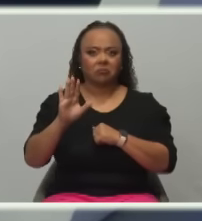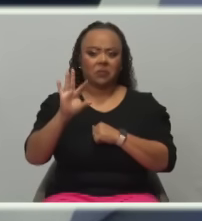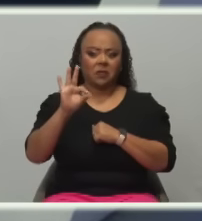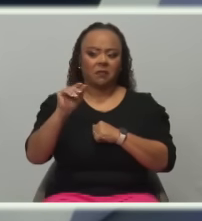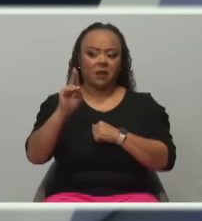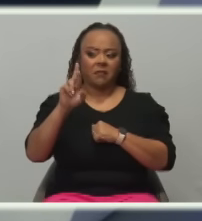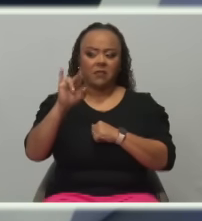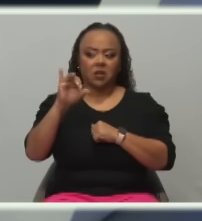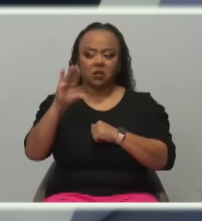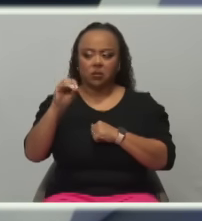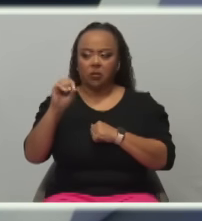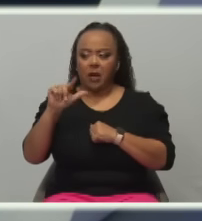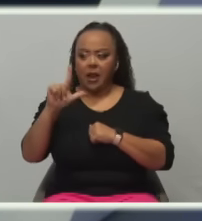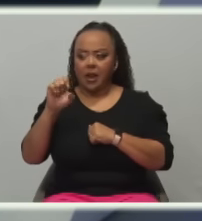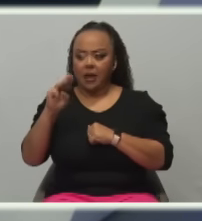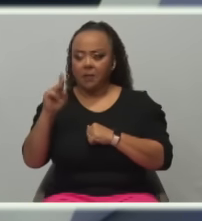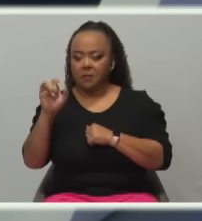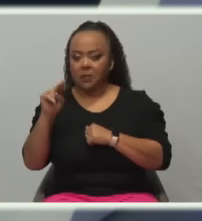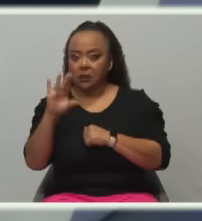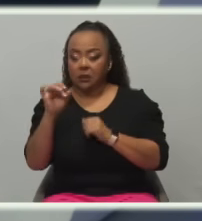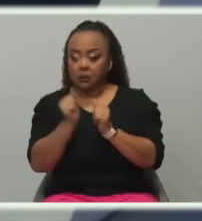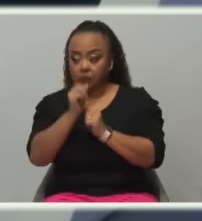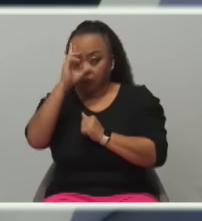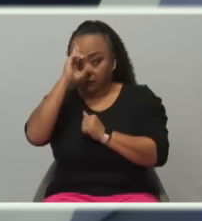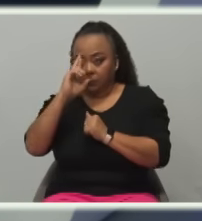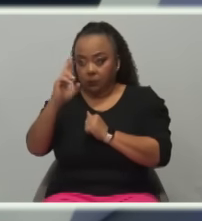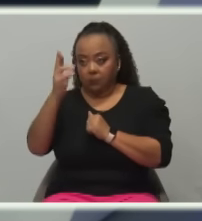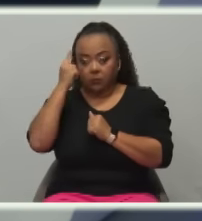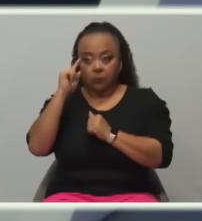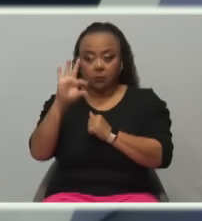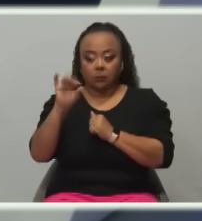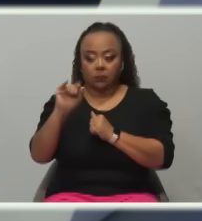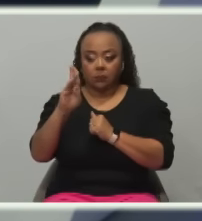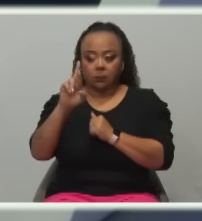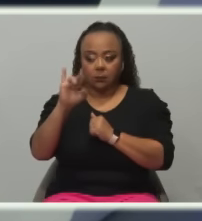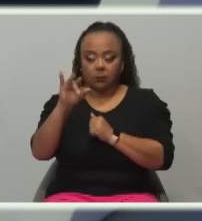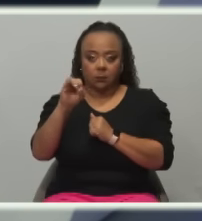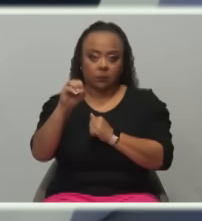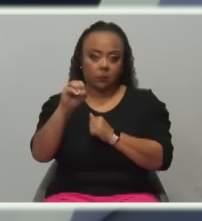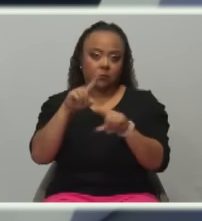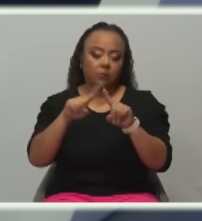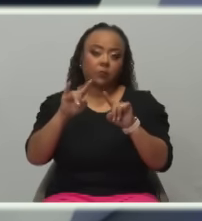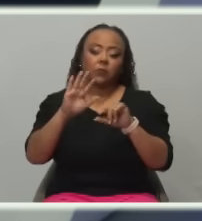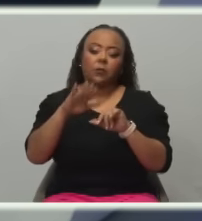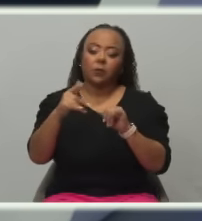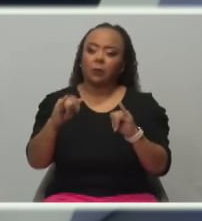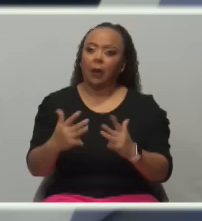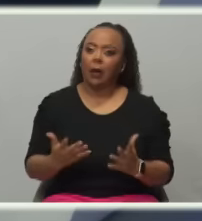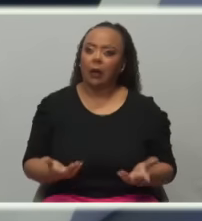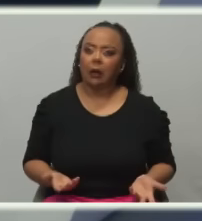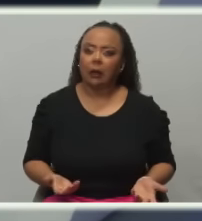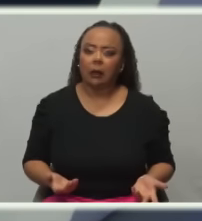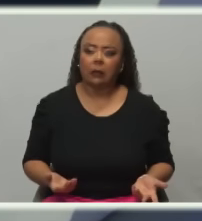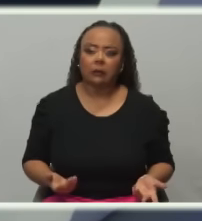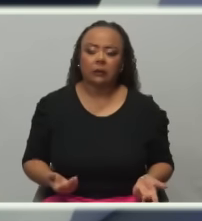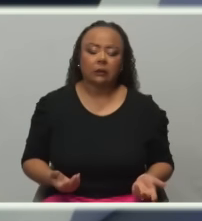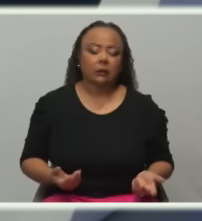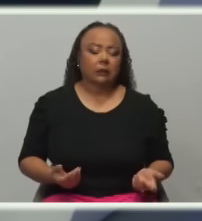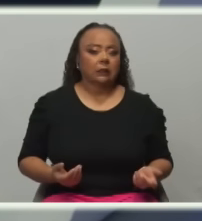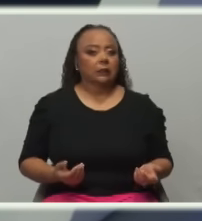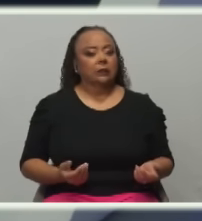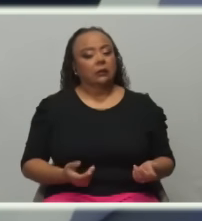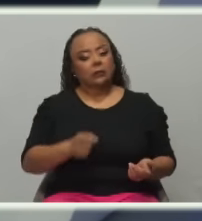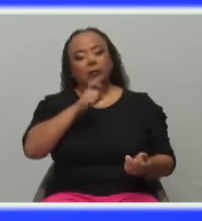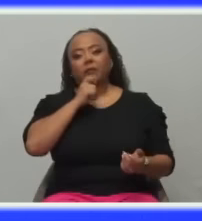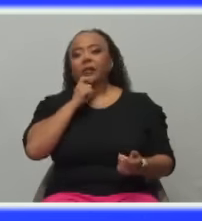alemán y con mucho respeto para Fabricio pero cuando juega instante a ser protagonista equipo como